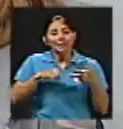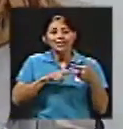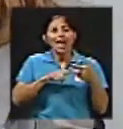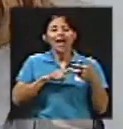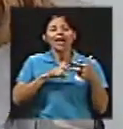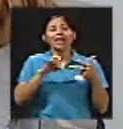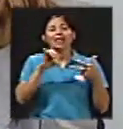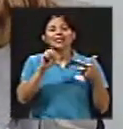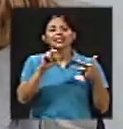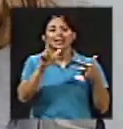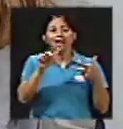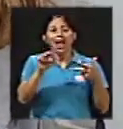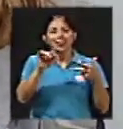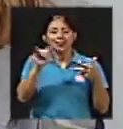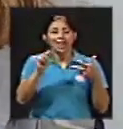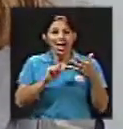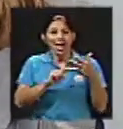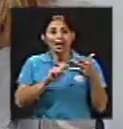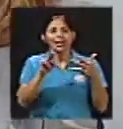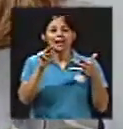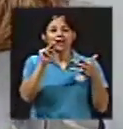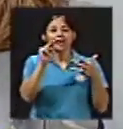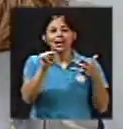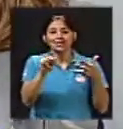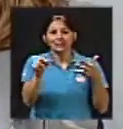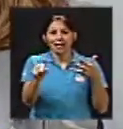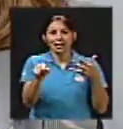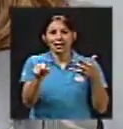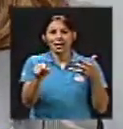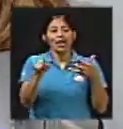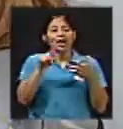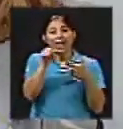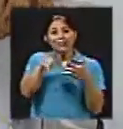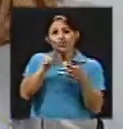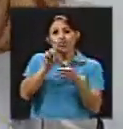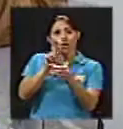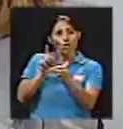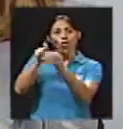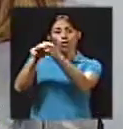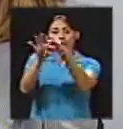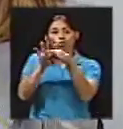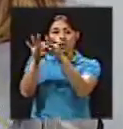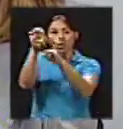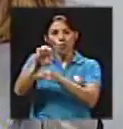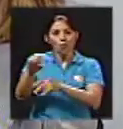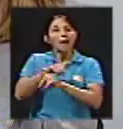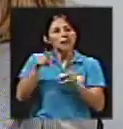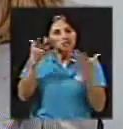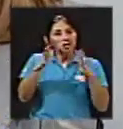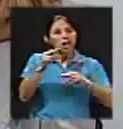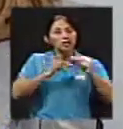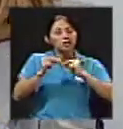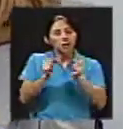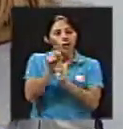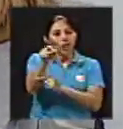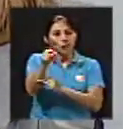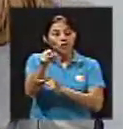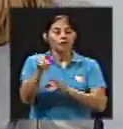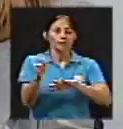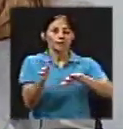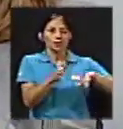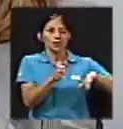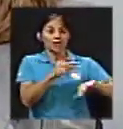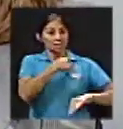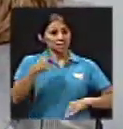pues, cubierto todo el continente europeo. En el caso de China, además está decir que es un socio comercial muy